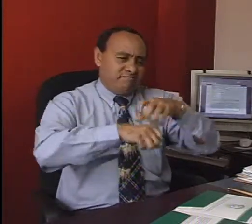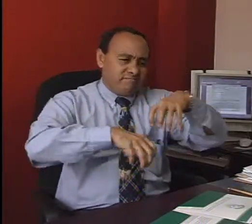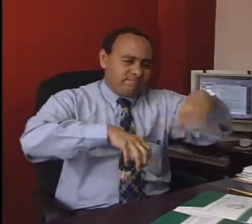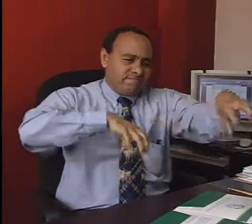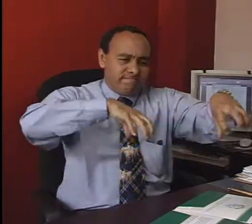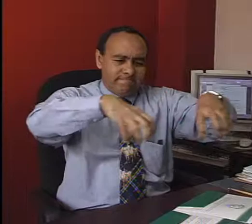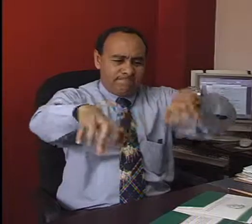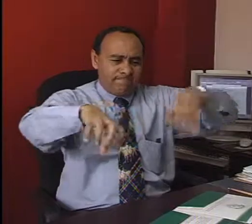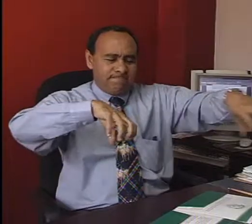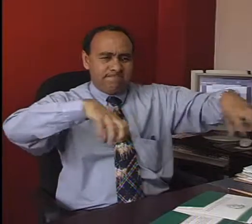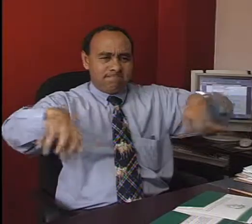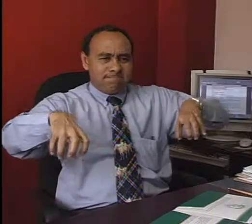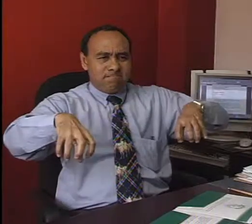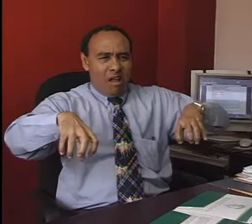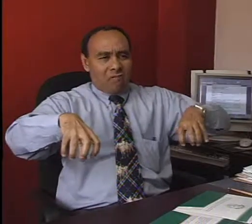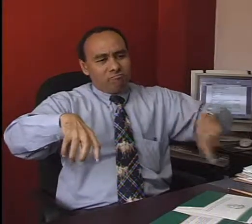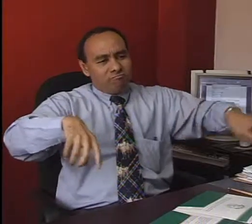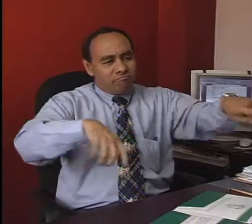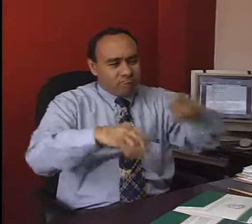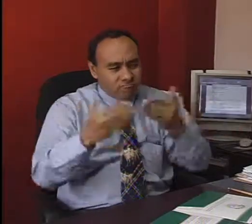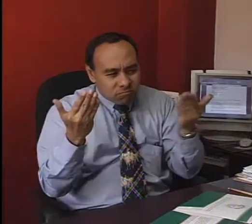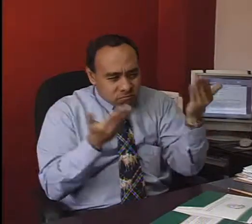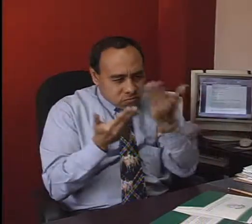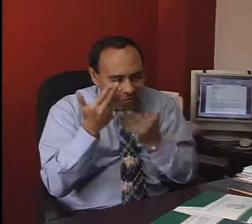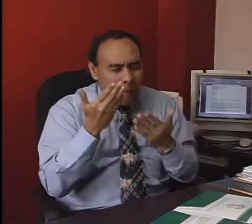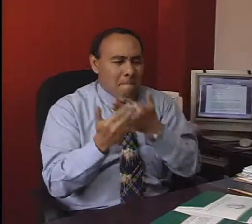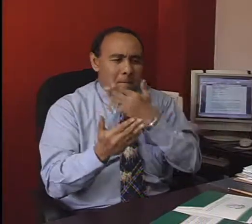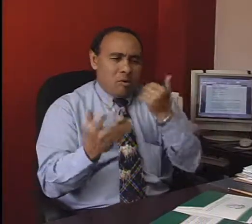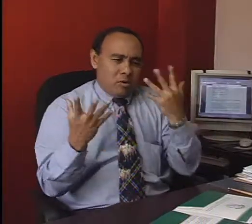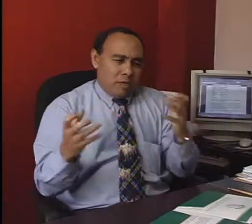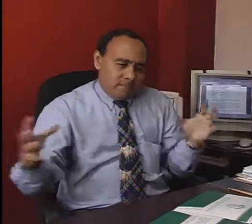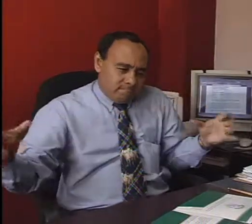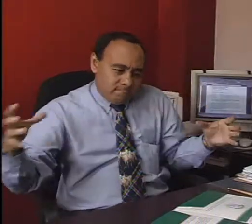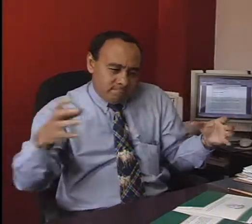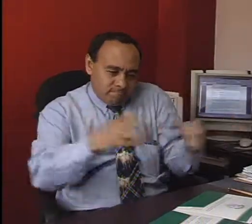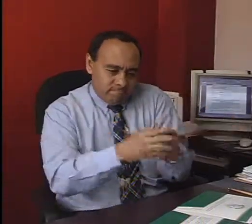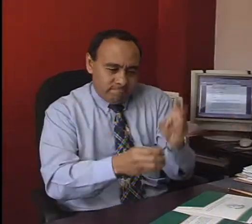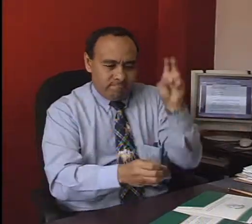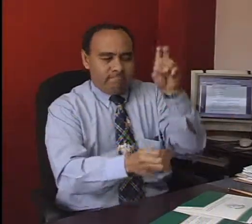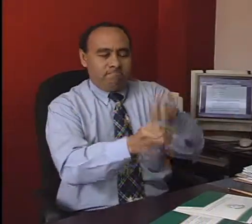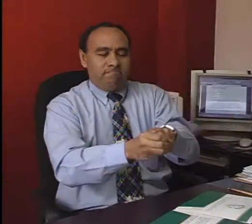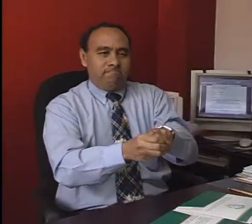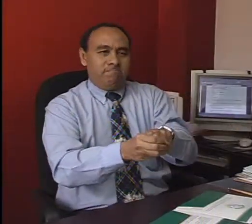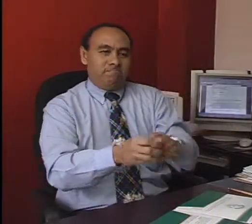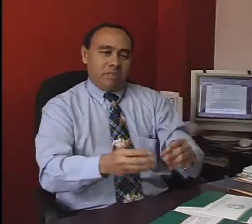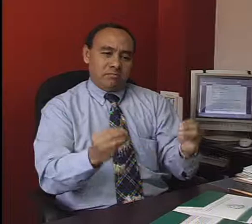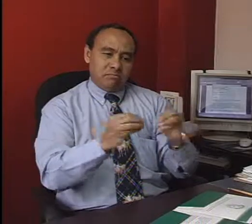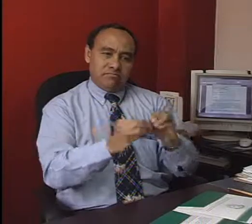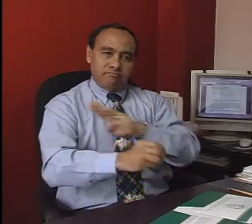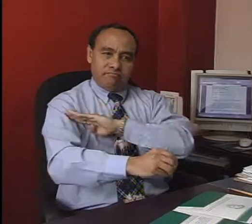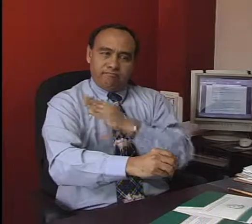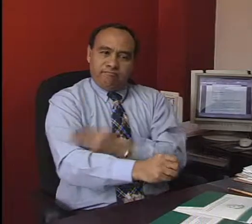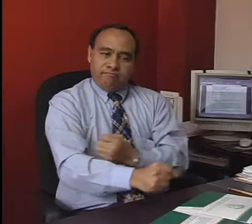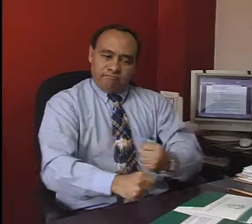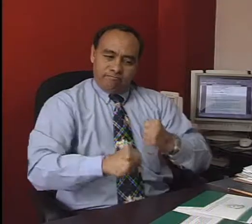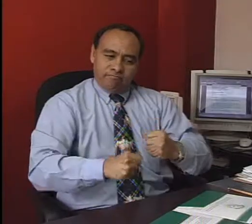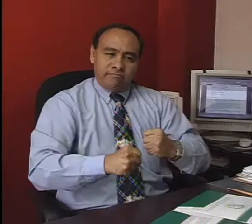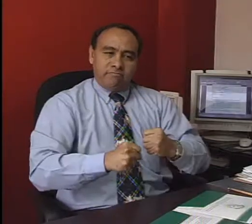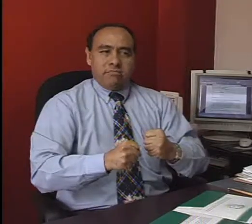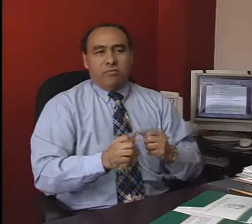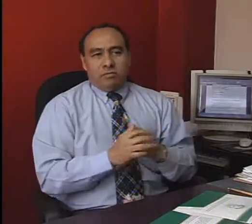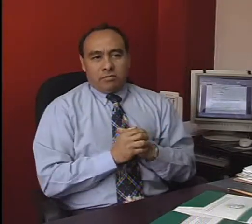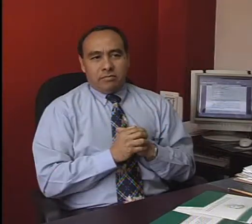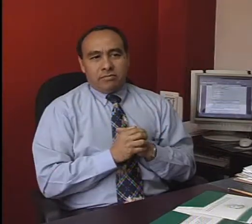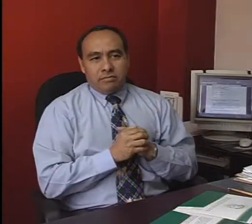FENASCOL tenía aislada cada uno y pensaron que era mejor asociarse y formar la Federación Nacional de